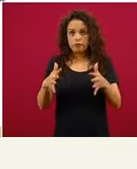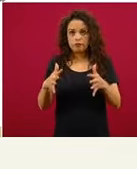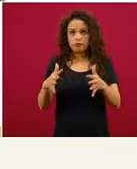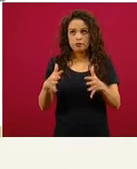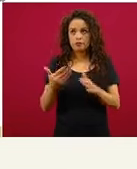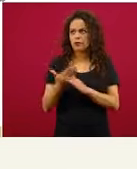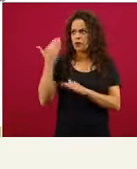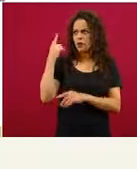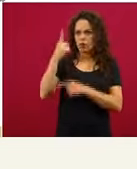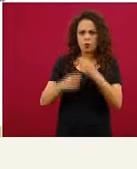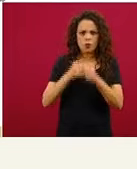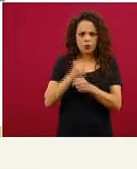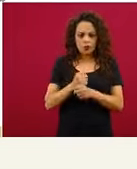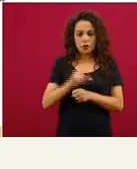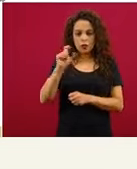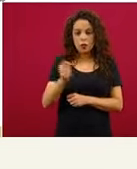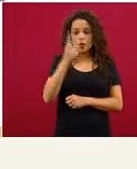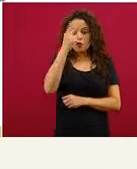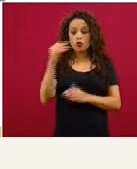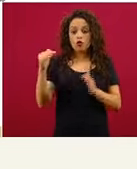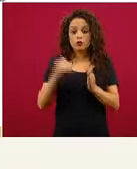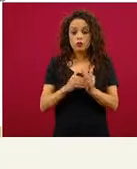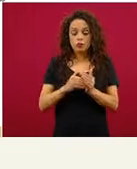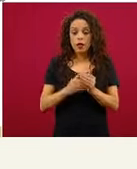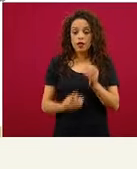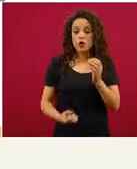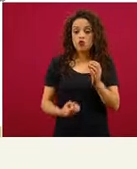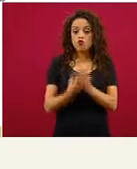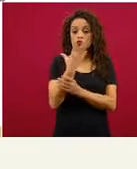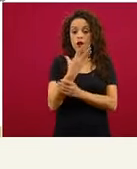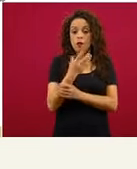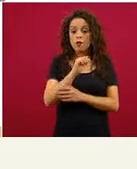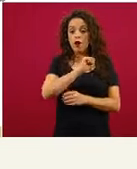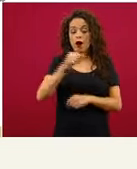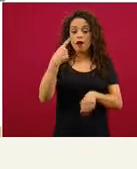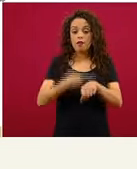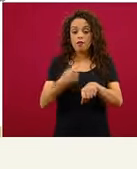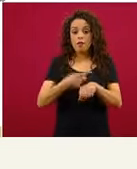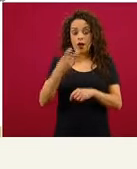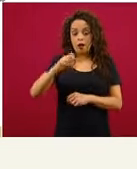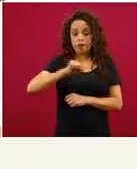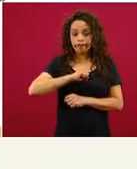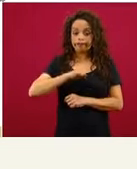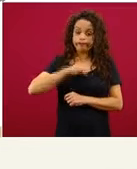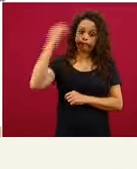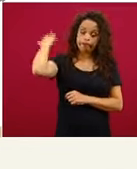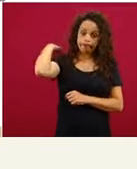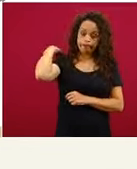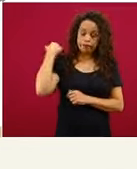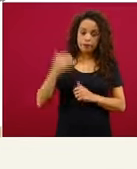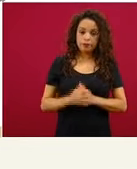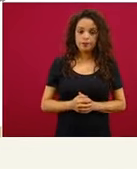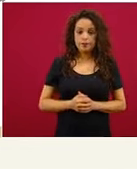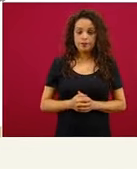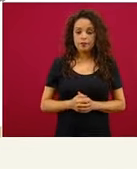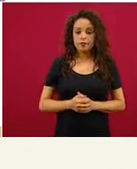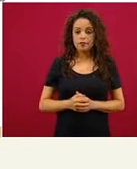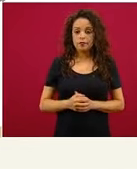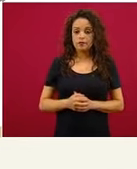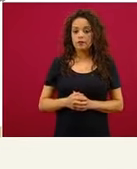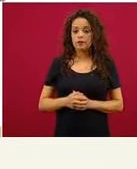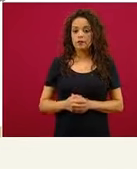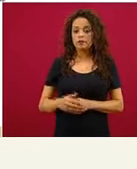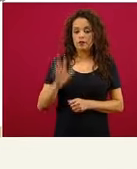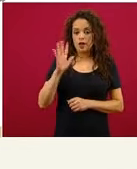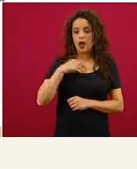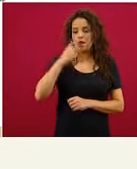pasado, 22,000 casos nuevos de tuberculosis en todas las localizaciones. Ya dijimos que 8 de cada